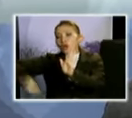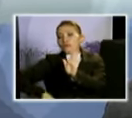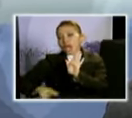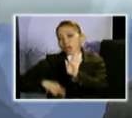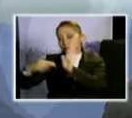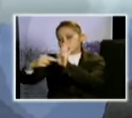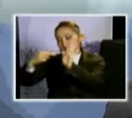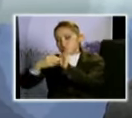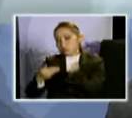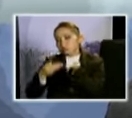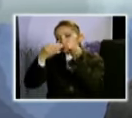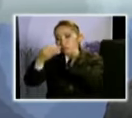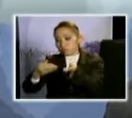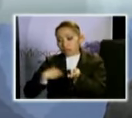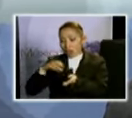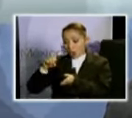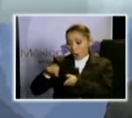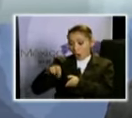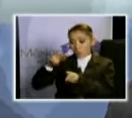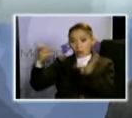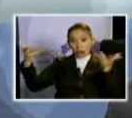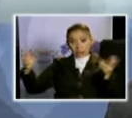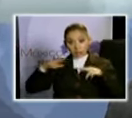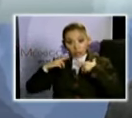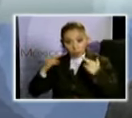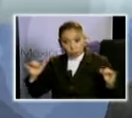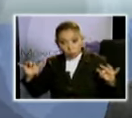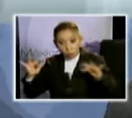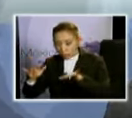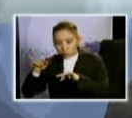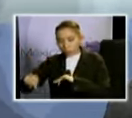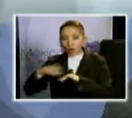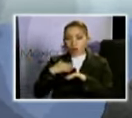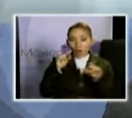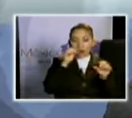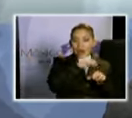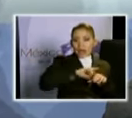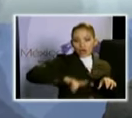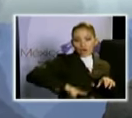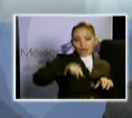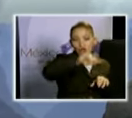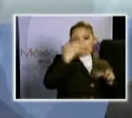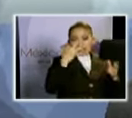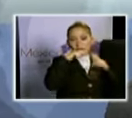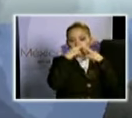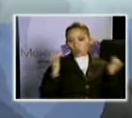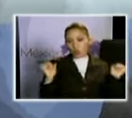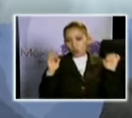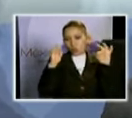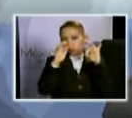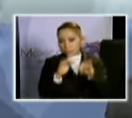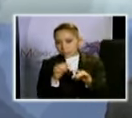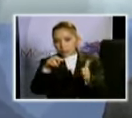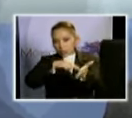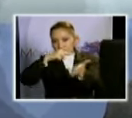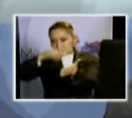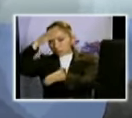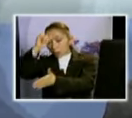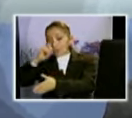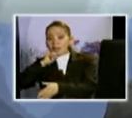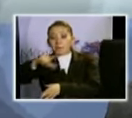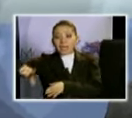estados. No son las Naciones Unidas que hacen las convenciones las hacen los estados. Como también son